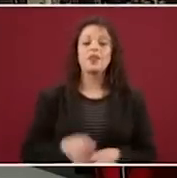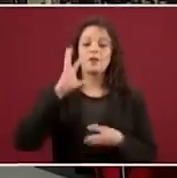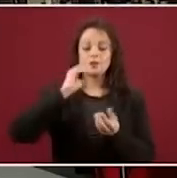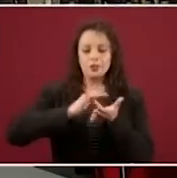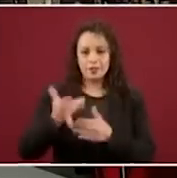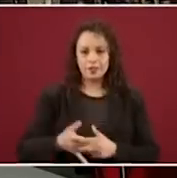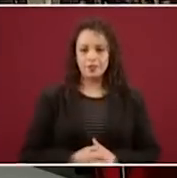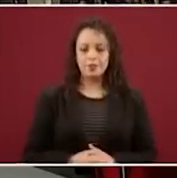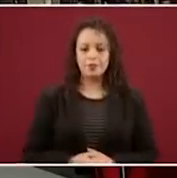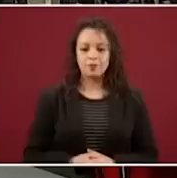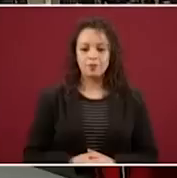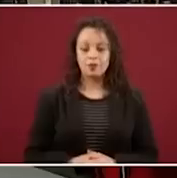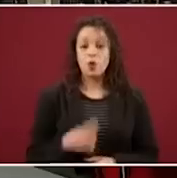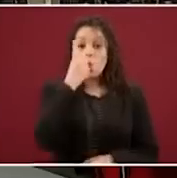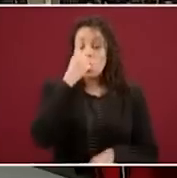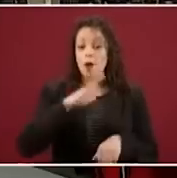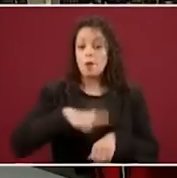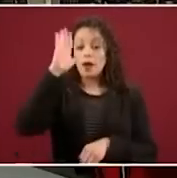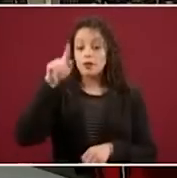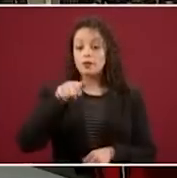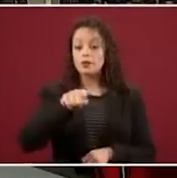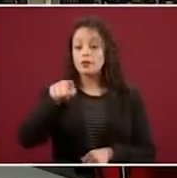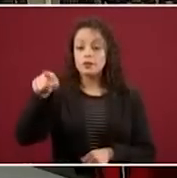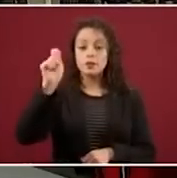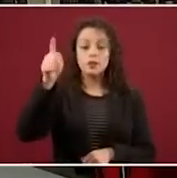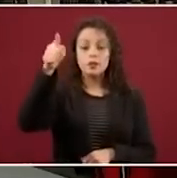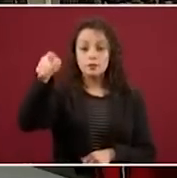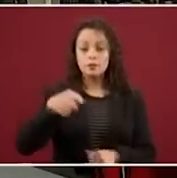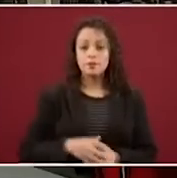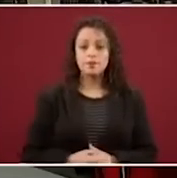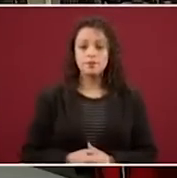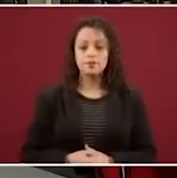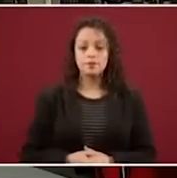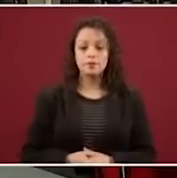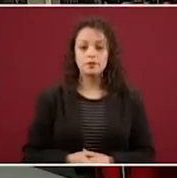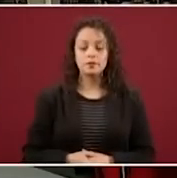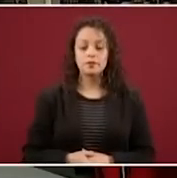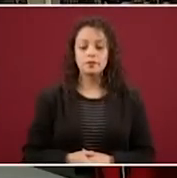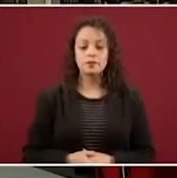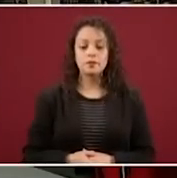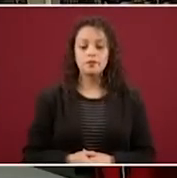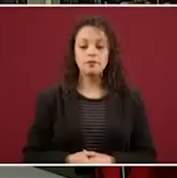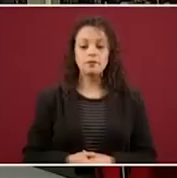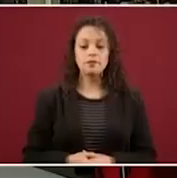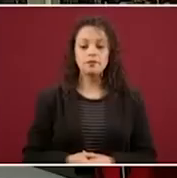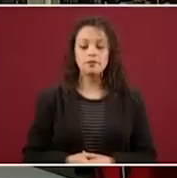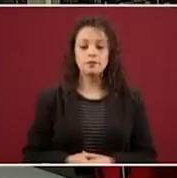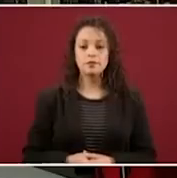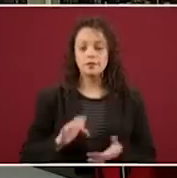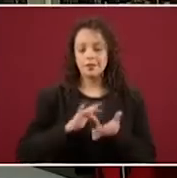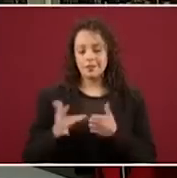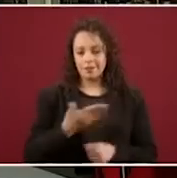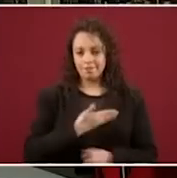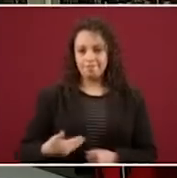Perdón. Una más. Gracias. Gracias,